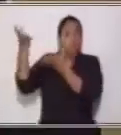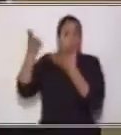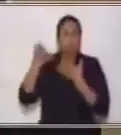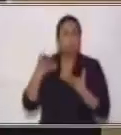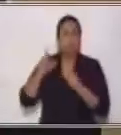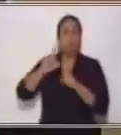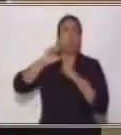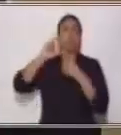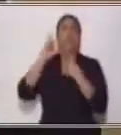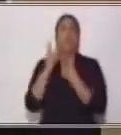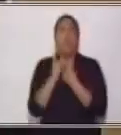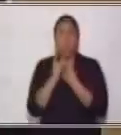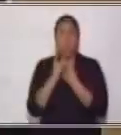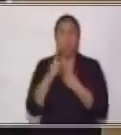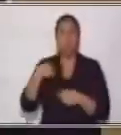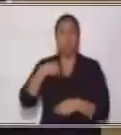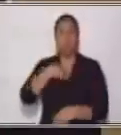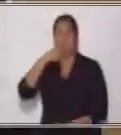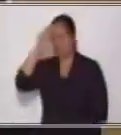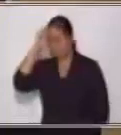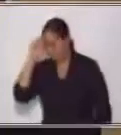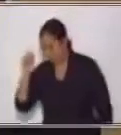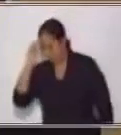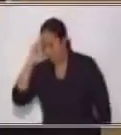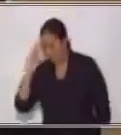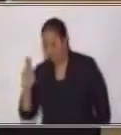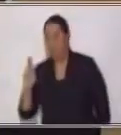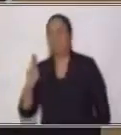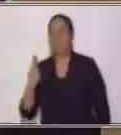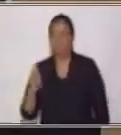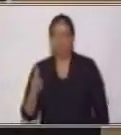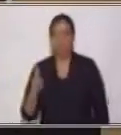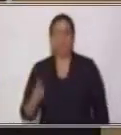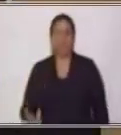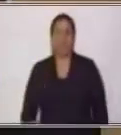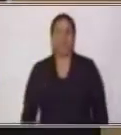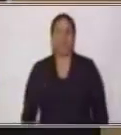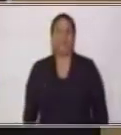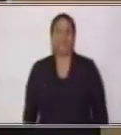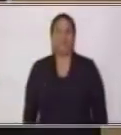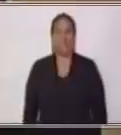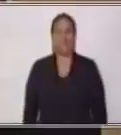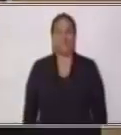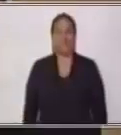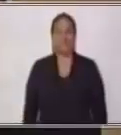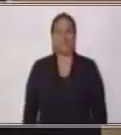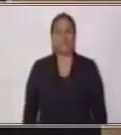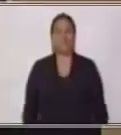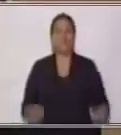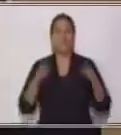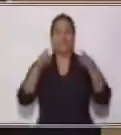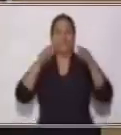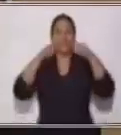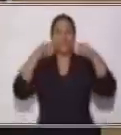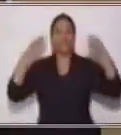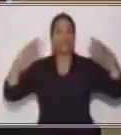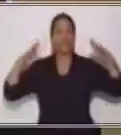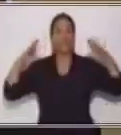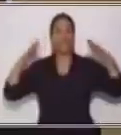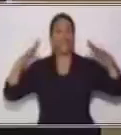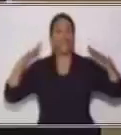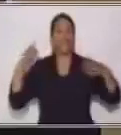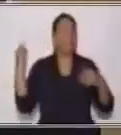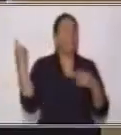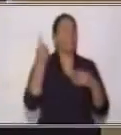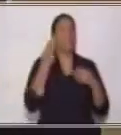Y les debemos mucho... Excelente. Mucho respeto. Así es. Los felicito porque todos lo hicieron